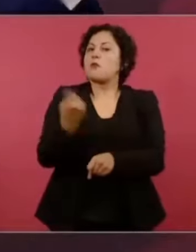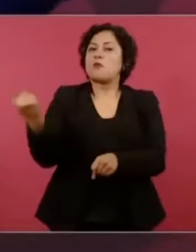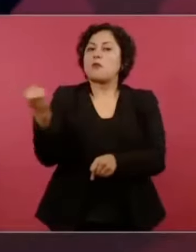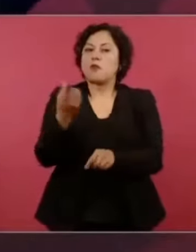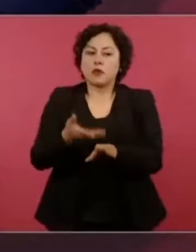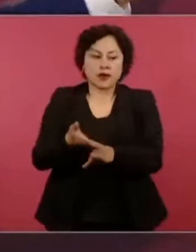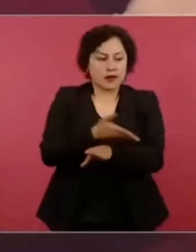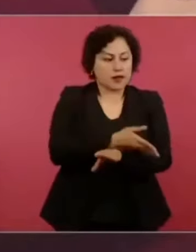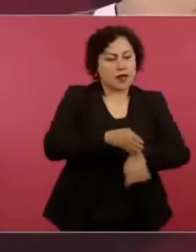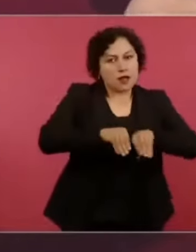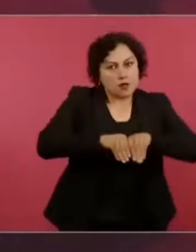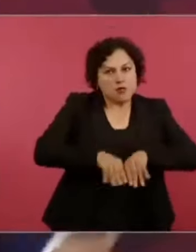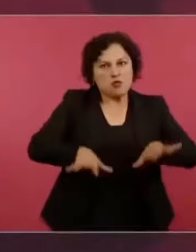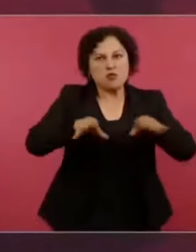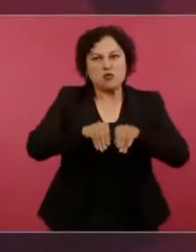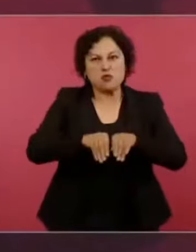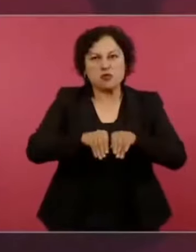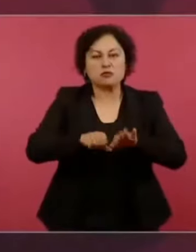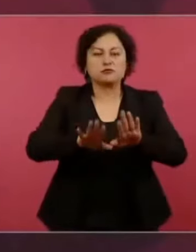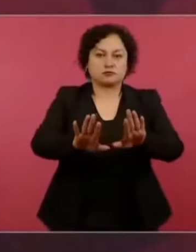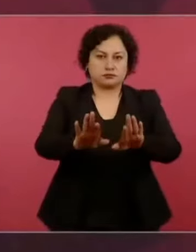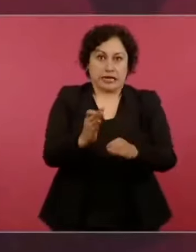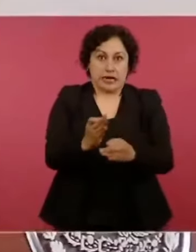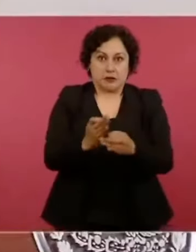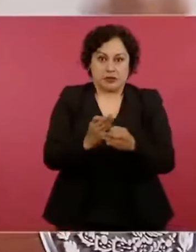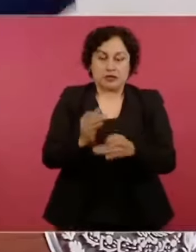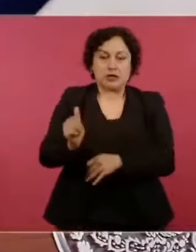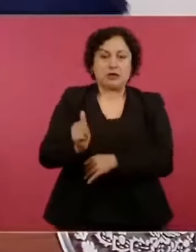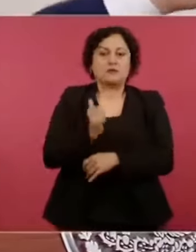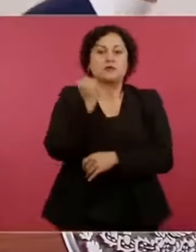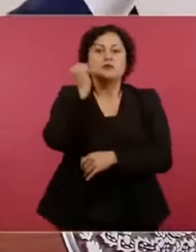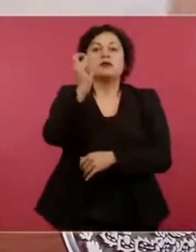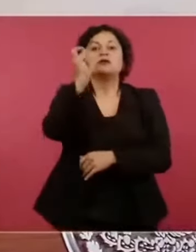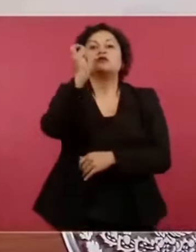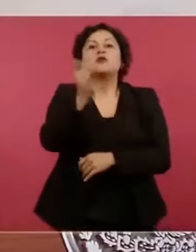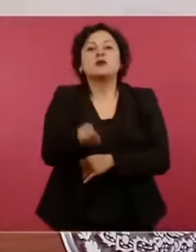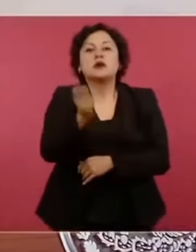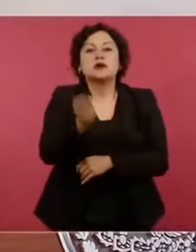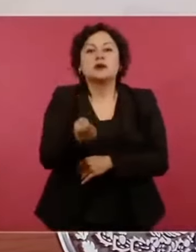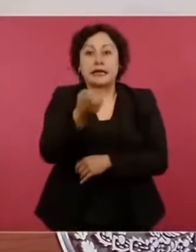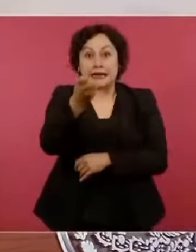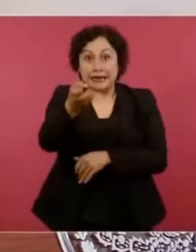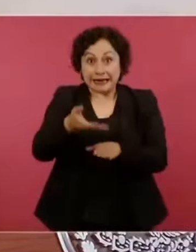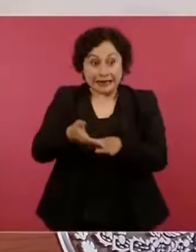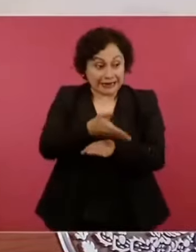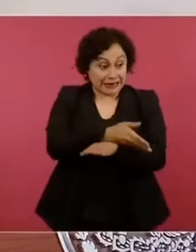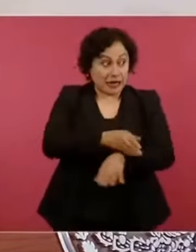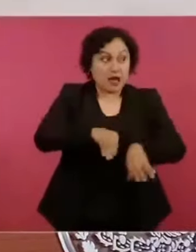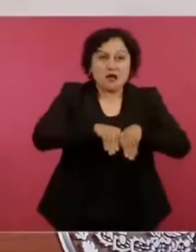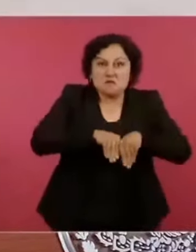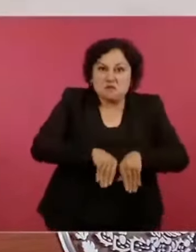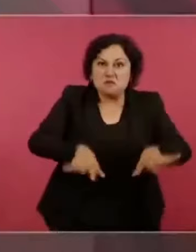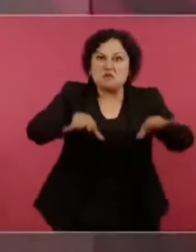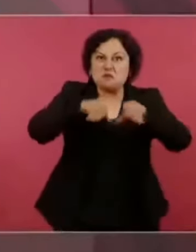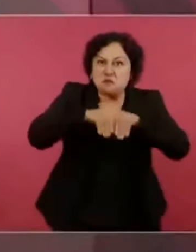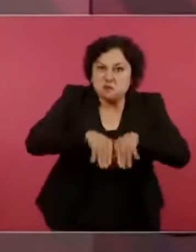muchas gracias al pueblo de México, no ha tenido ningún efecto.